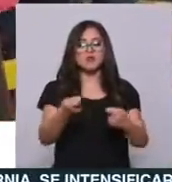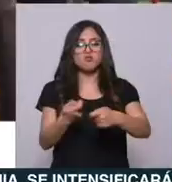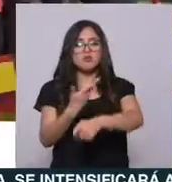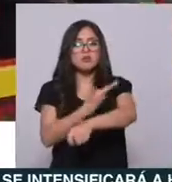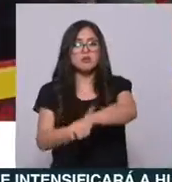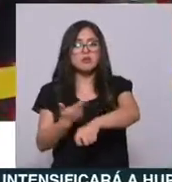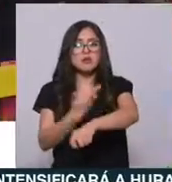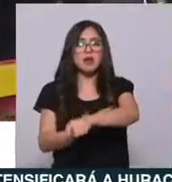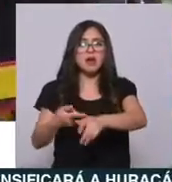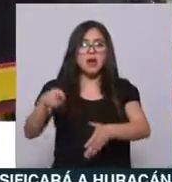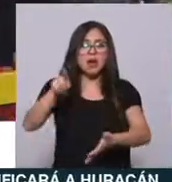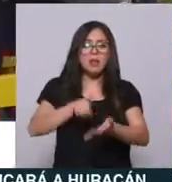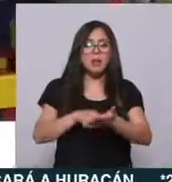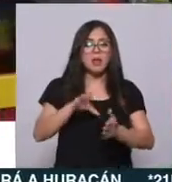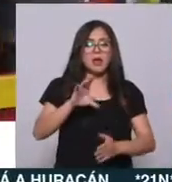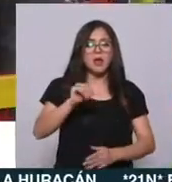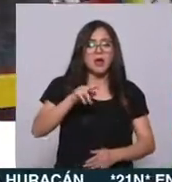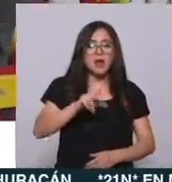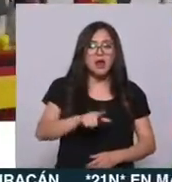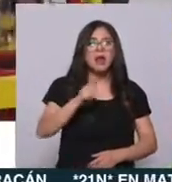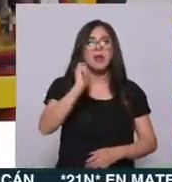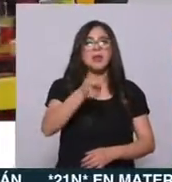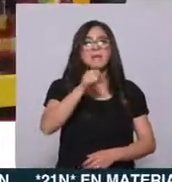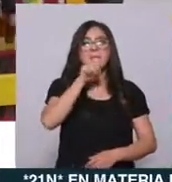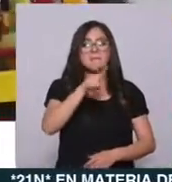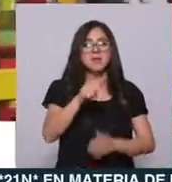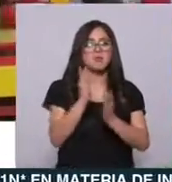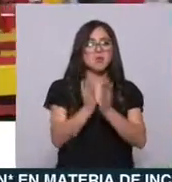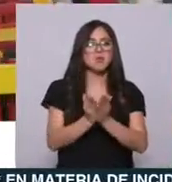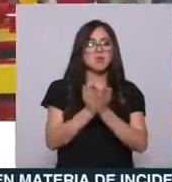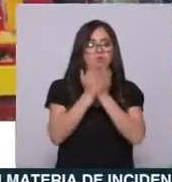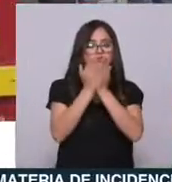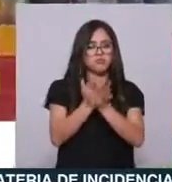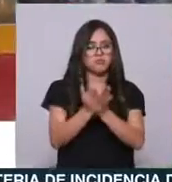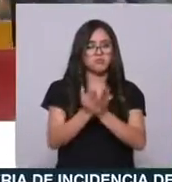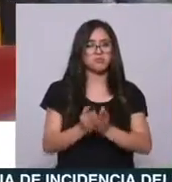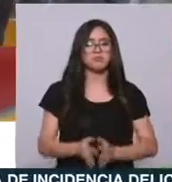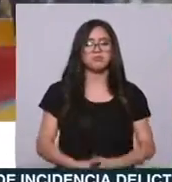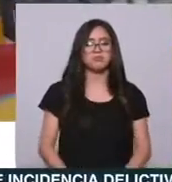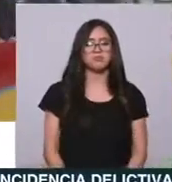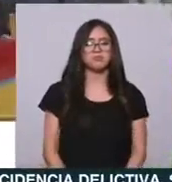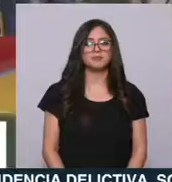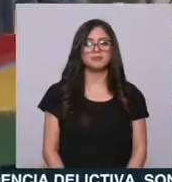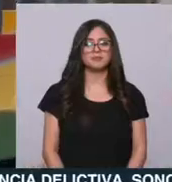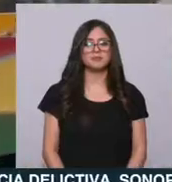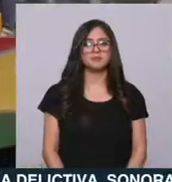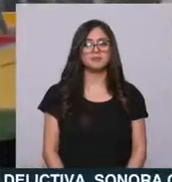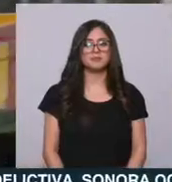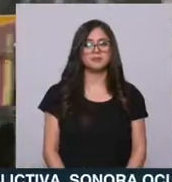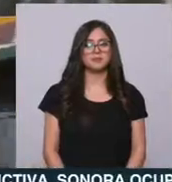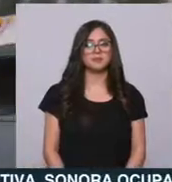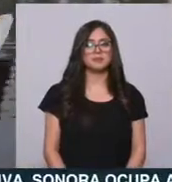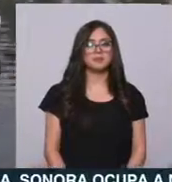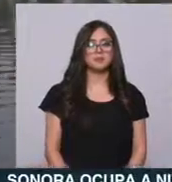establecimientos al interior del canal y alrededor de los embarcaderos. Gloria López, 21 Noticias.